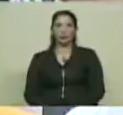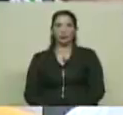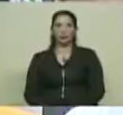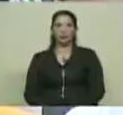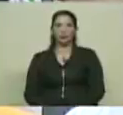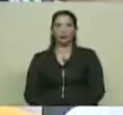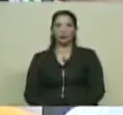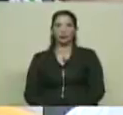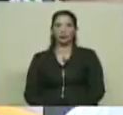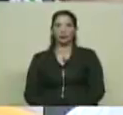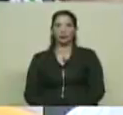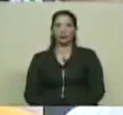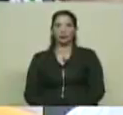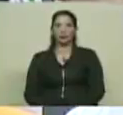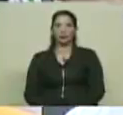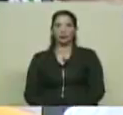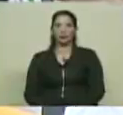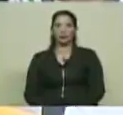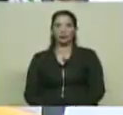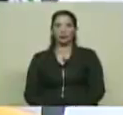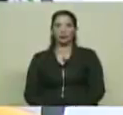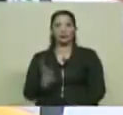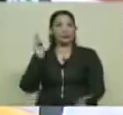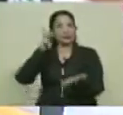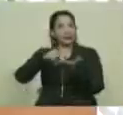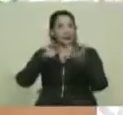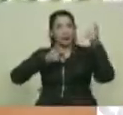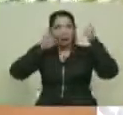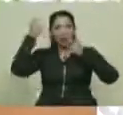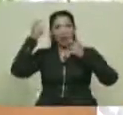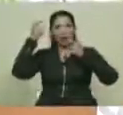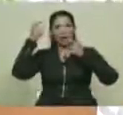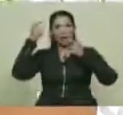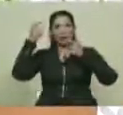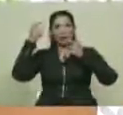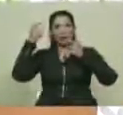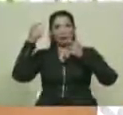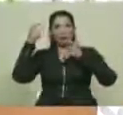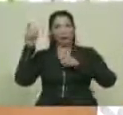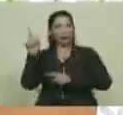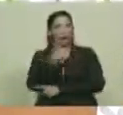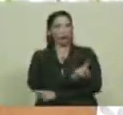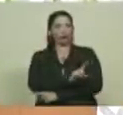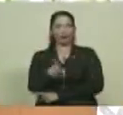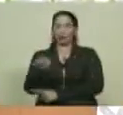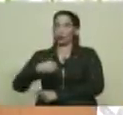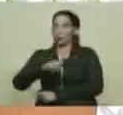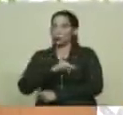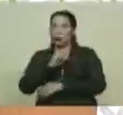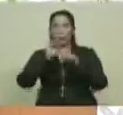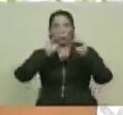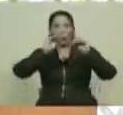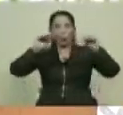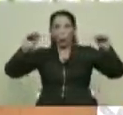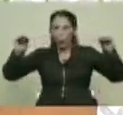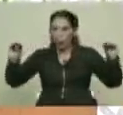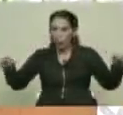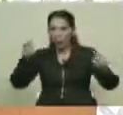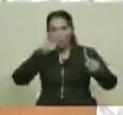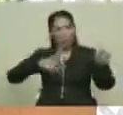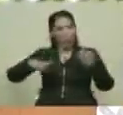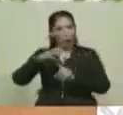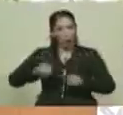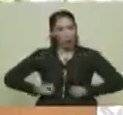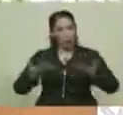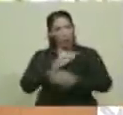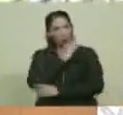restituirlas. Y llegó Hugo Chávez y dijo, no, nosotros vamos a consultar al pueblo, a darle poder al pueblo para